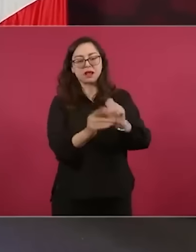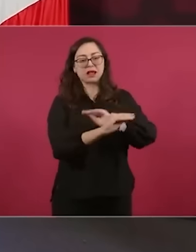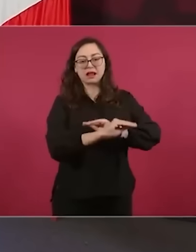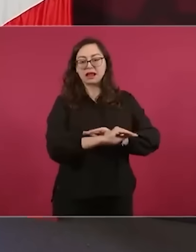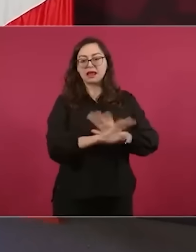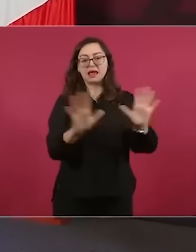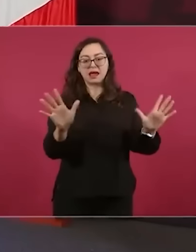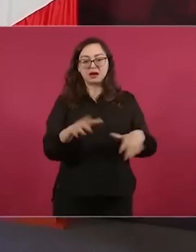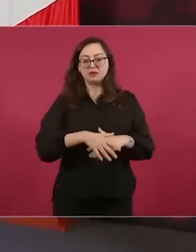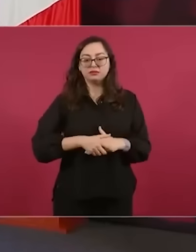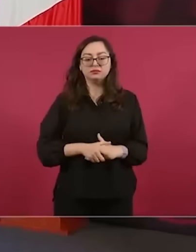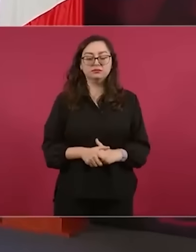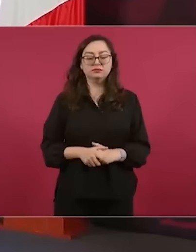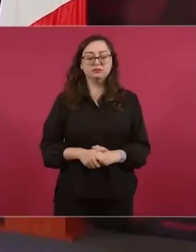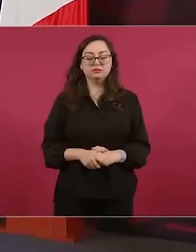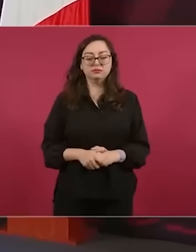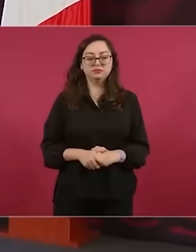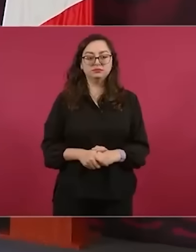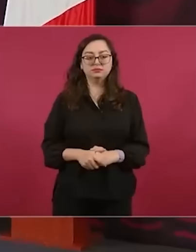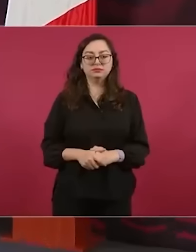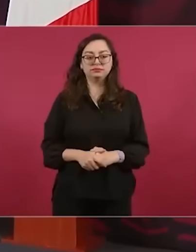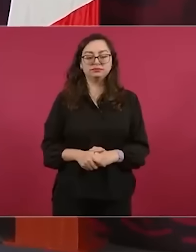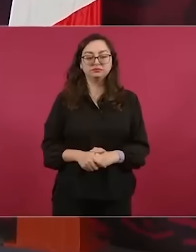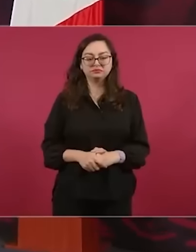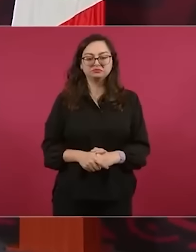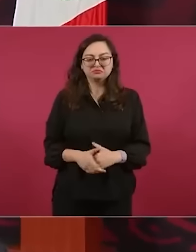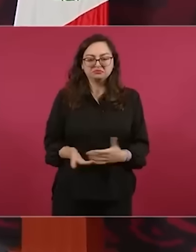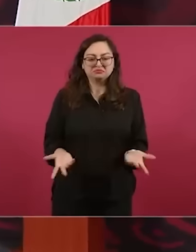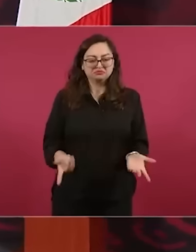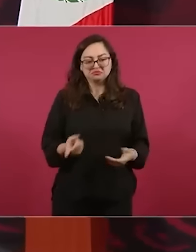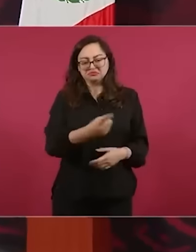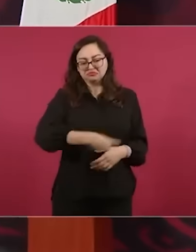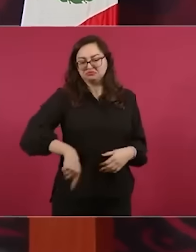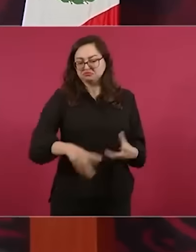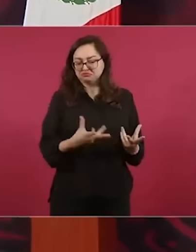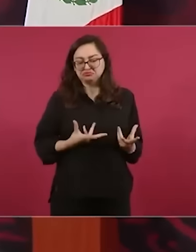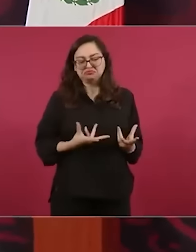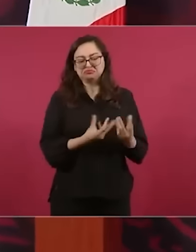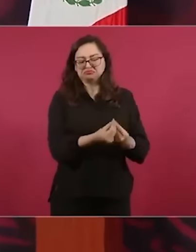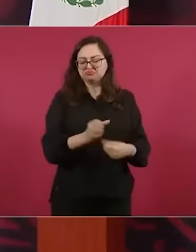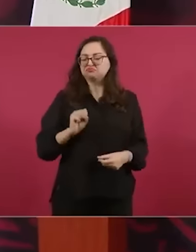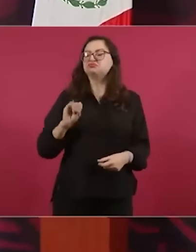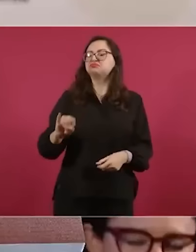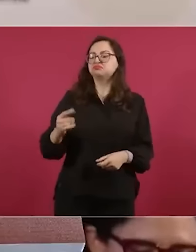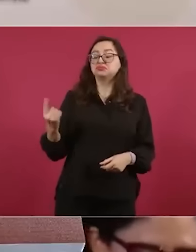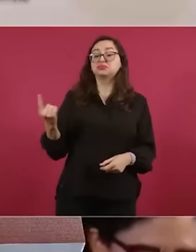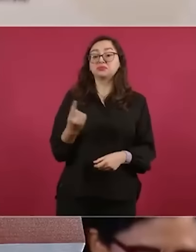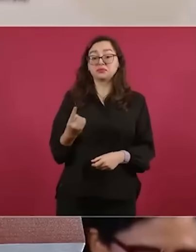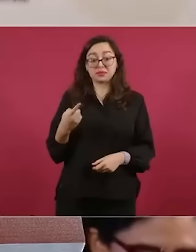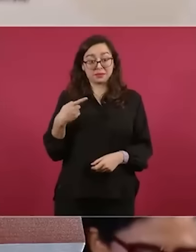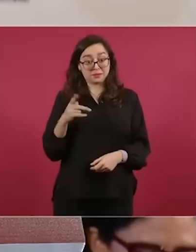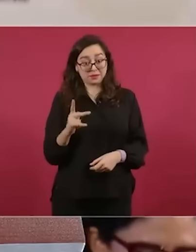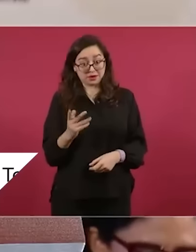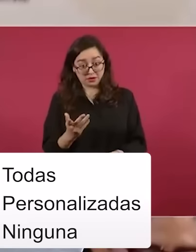No, ¿y qué? Así está el Reforma. Pero ustedes